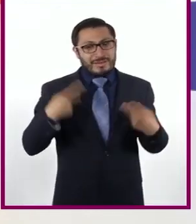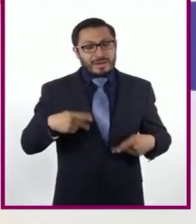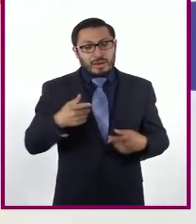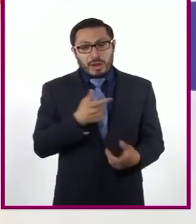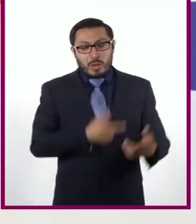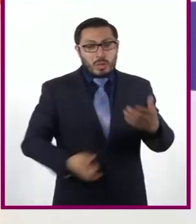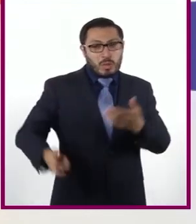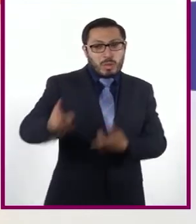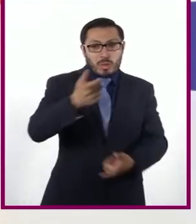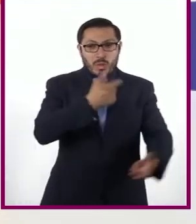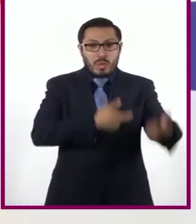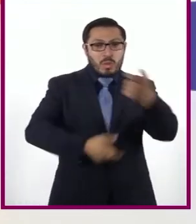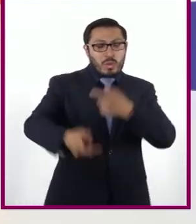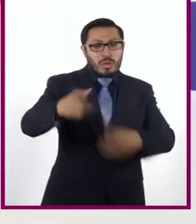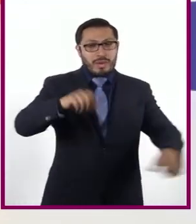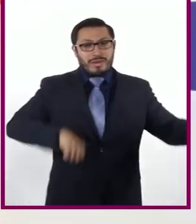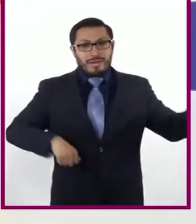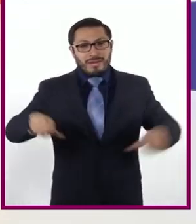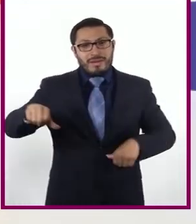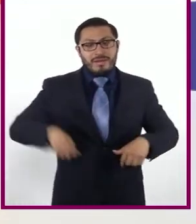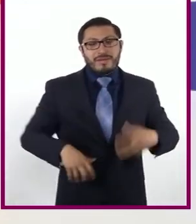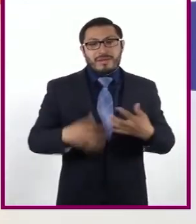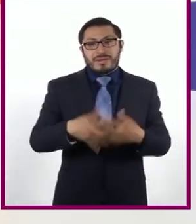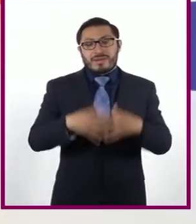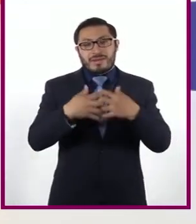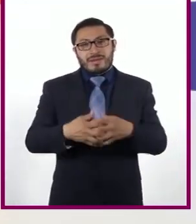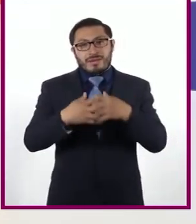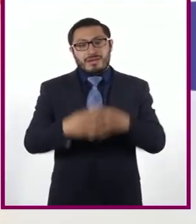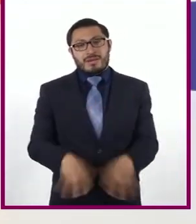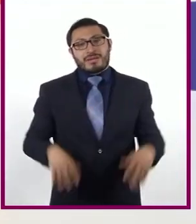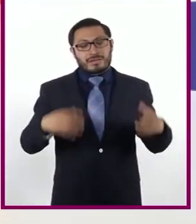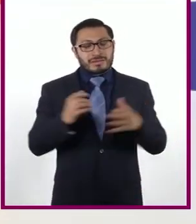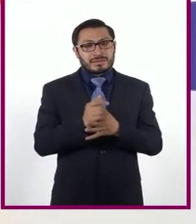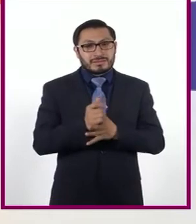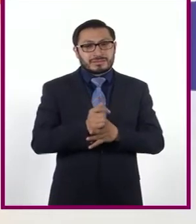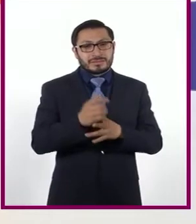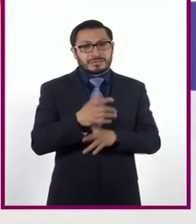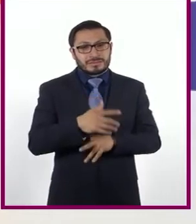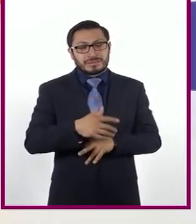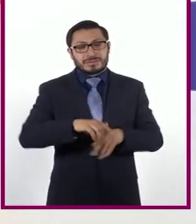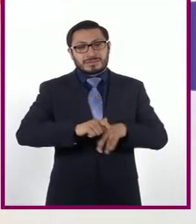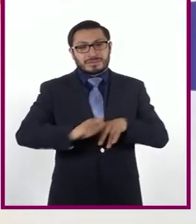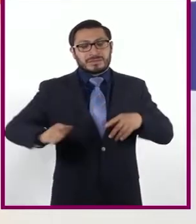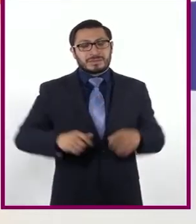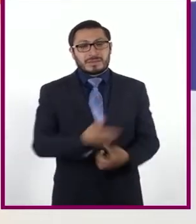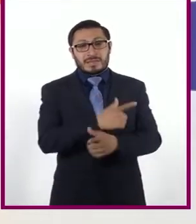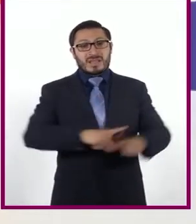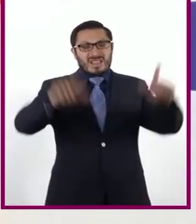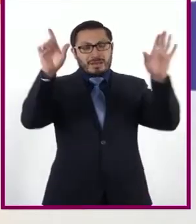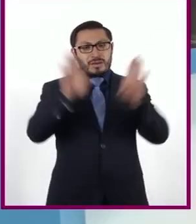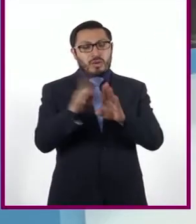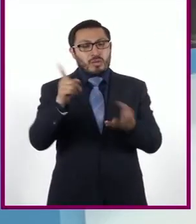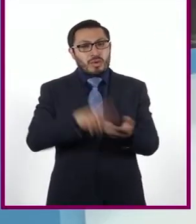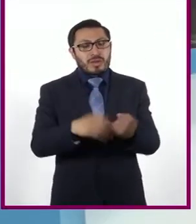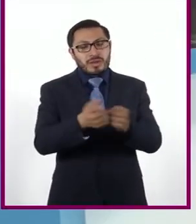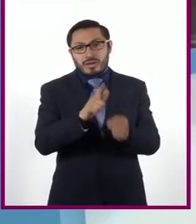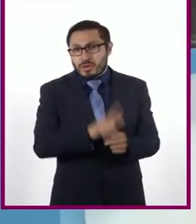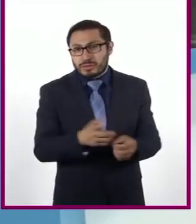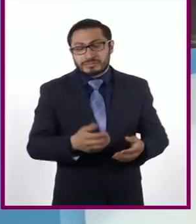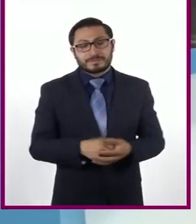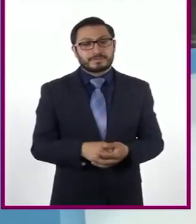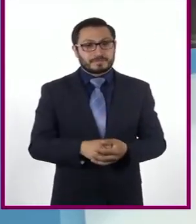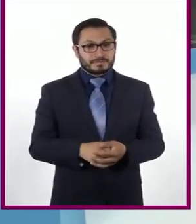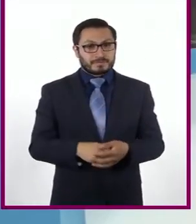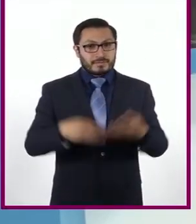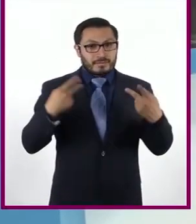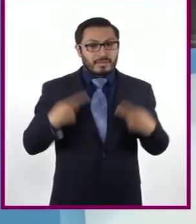las actividades comerciales, industriales principalmente. Para el liberalismo era el núcleo de la sociedad.